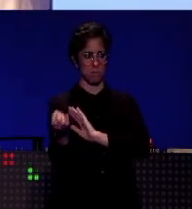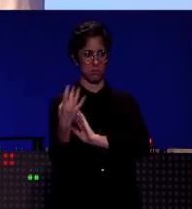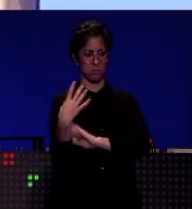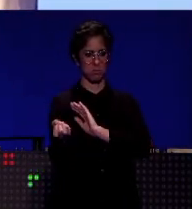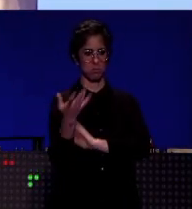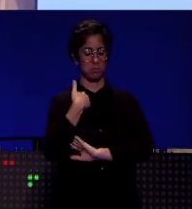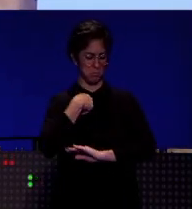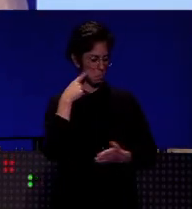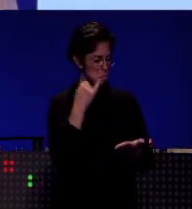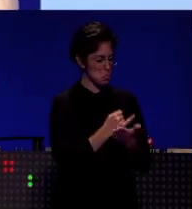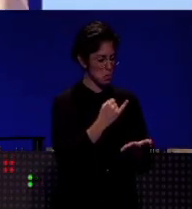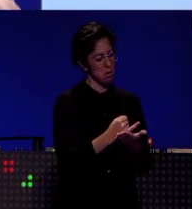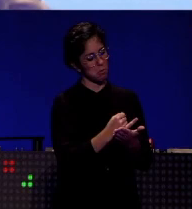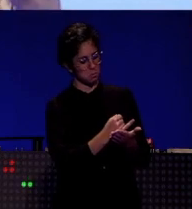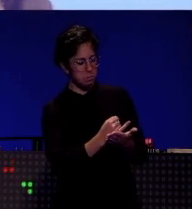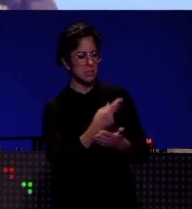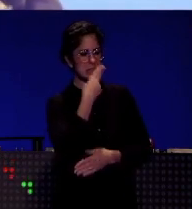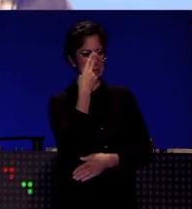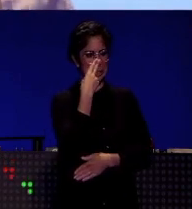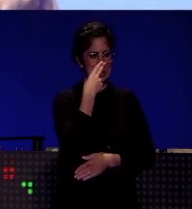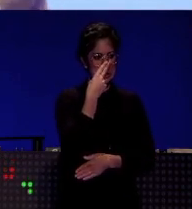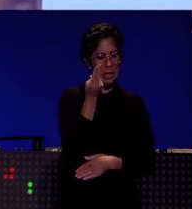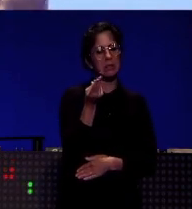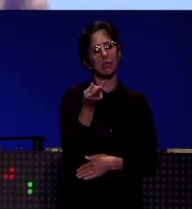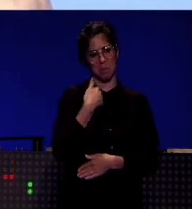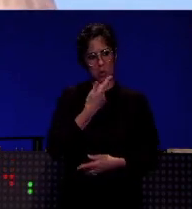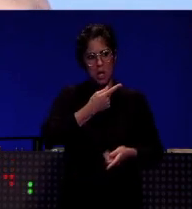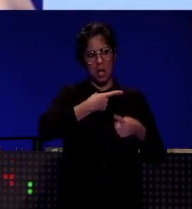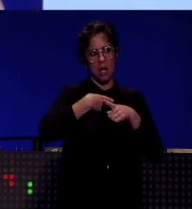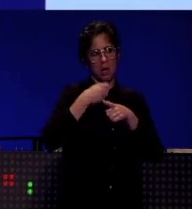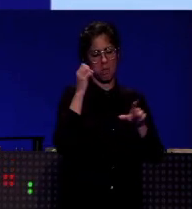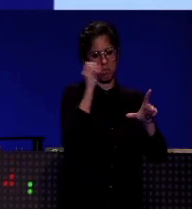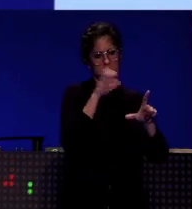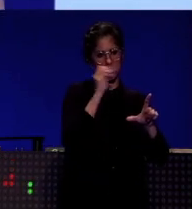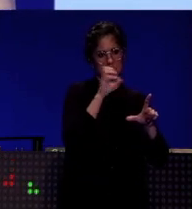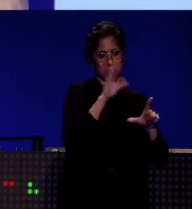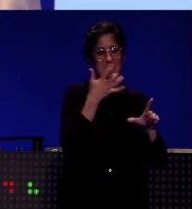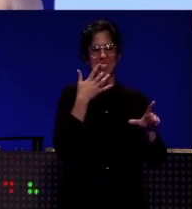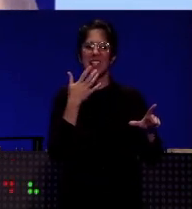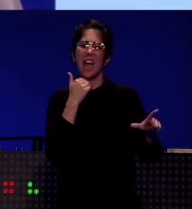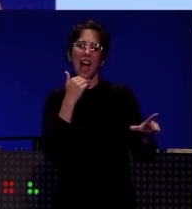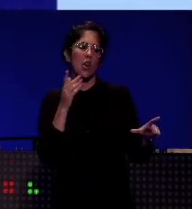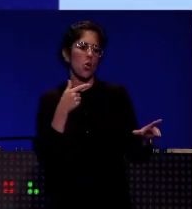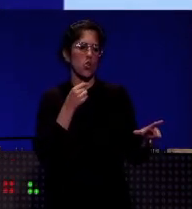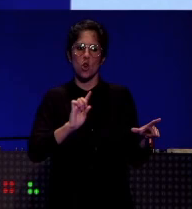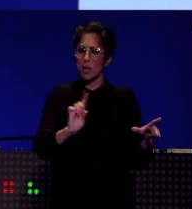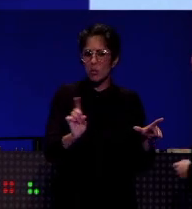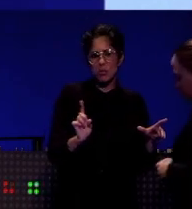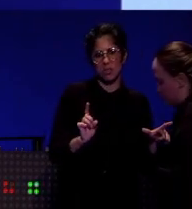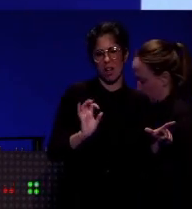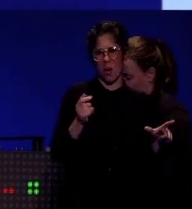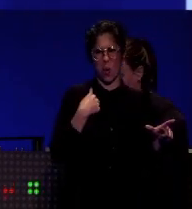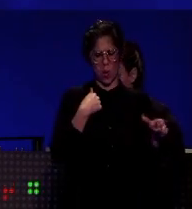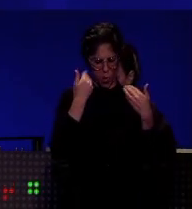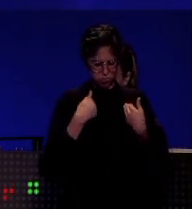compartirlos porque me gustan nunca voy a publicitar algo que no entre dentro de mis ideales o que simplemente no me guste y claro digo si